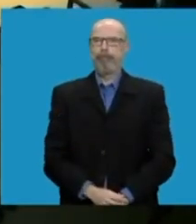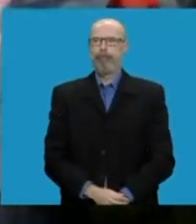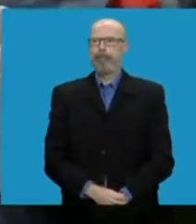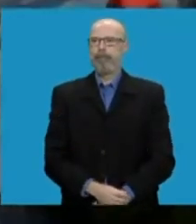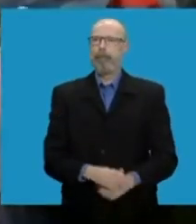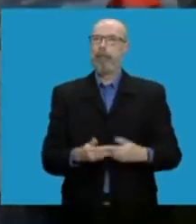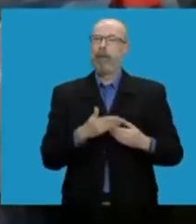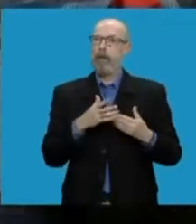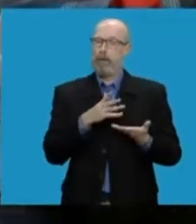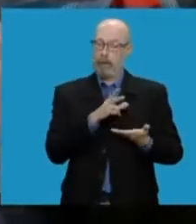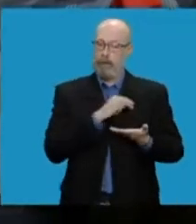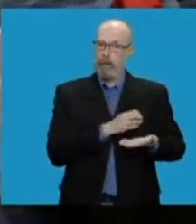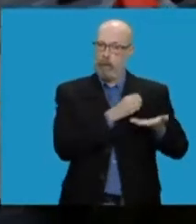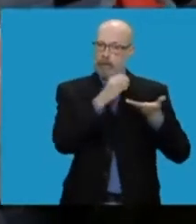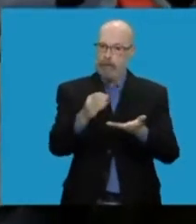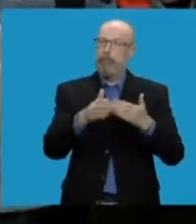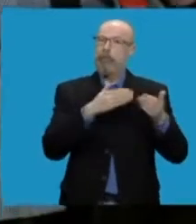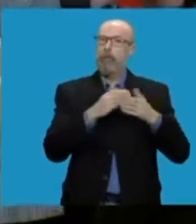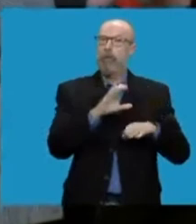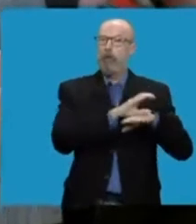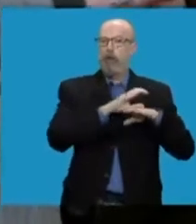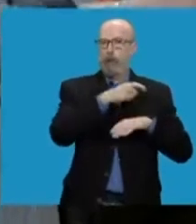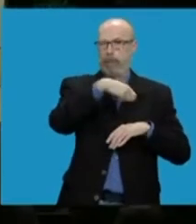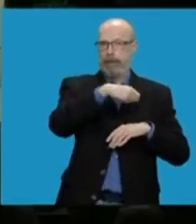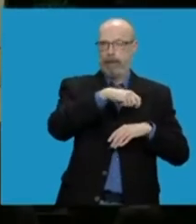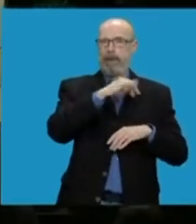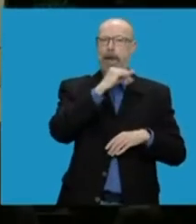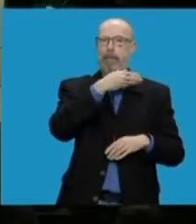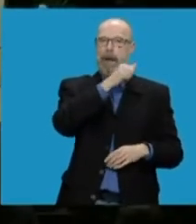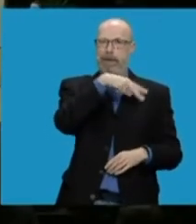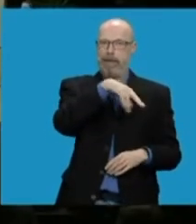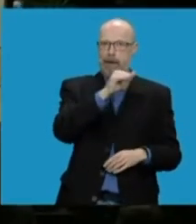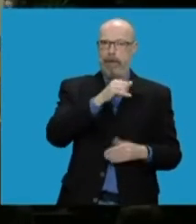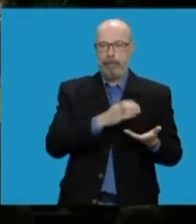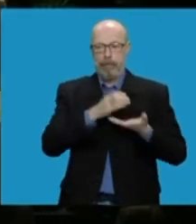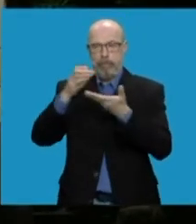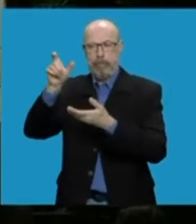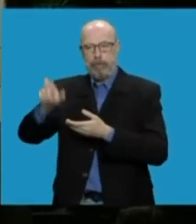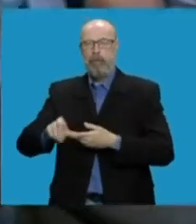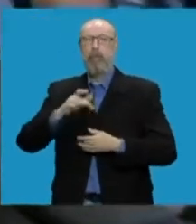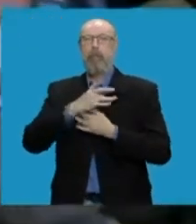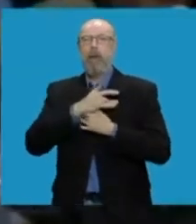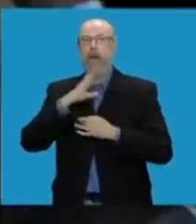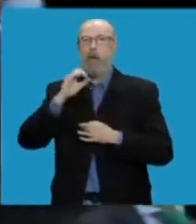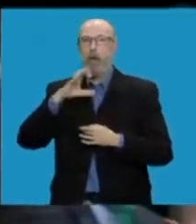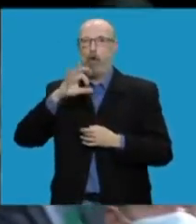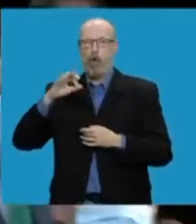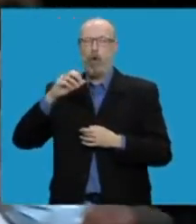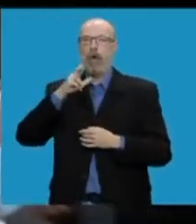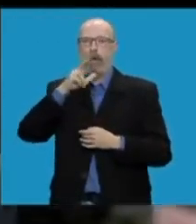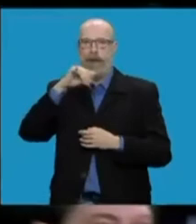Entrega el premio el consejero de la Presidencia, Ángel Ibáñez. Lo recogen María Coco Hernández y Balsán George.